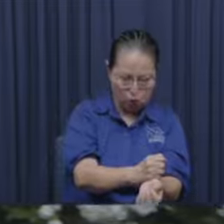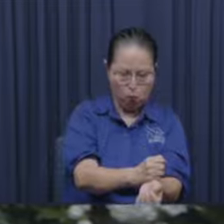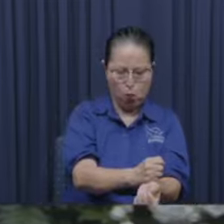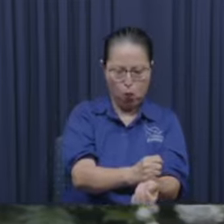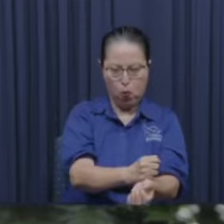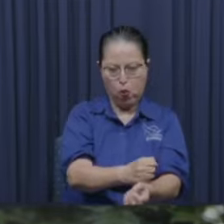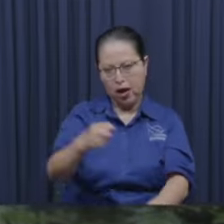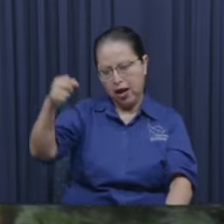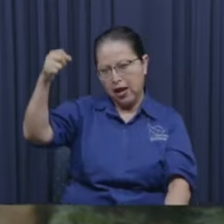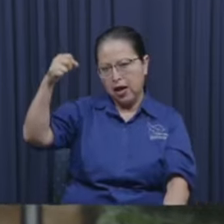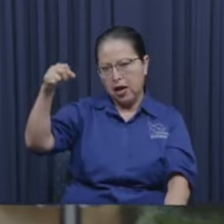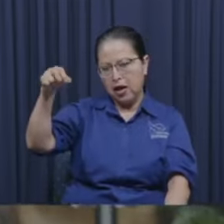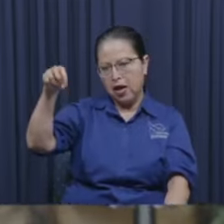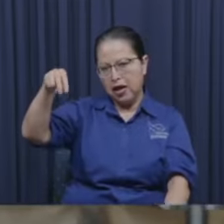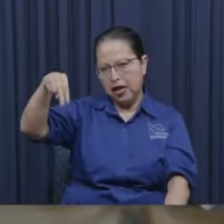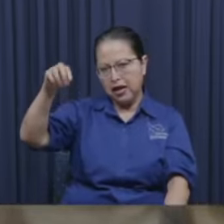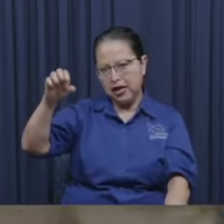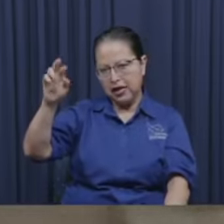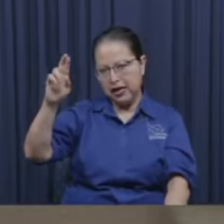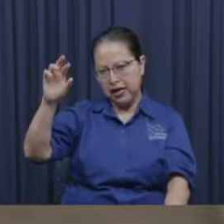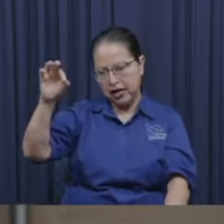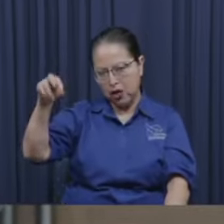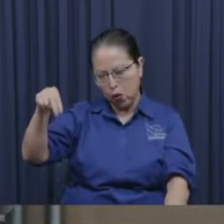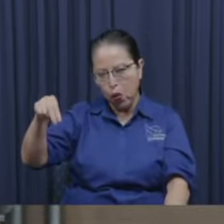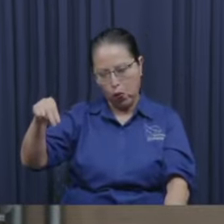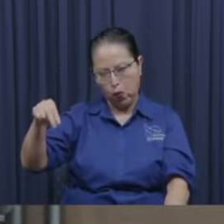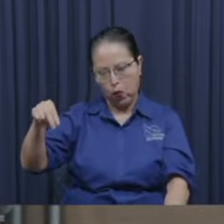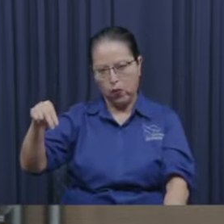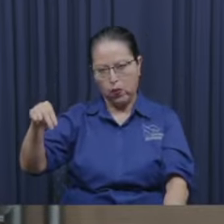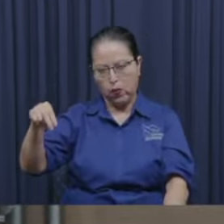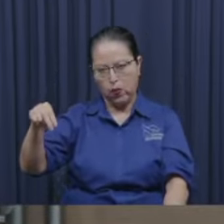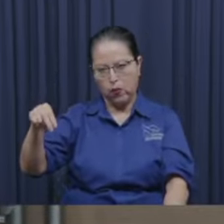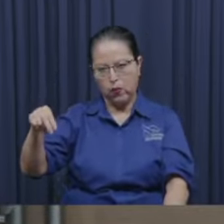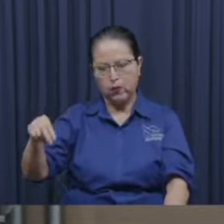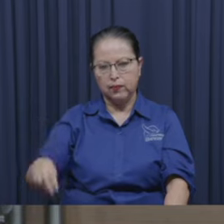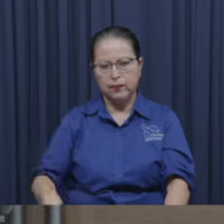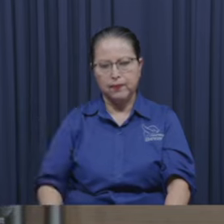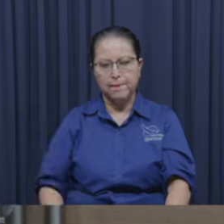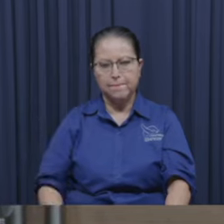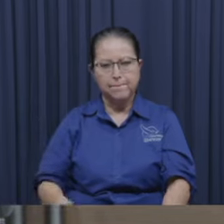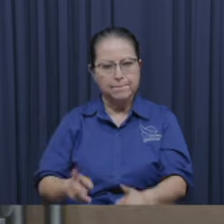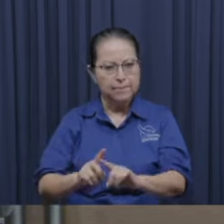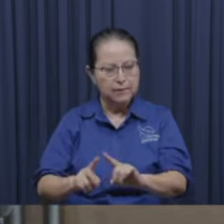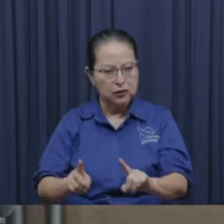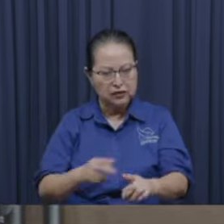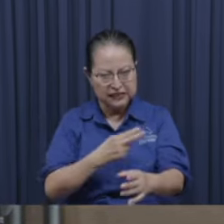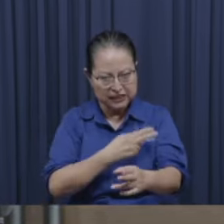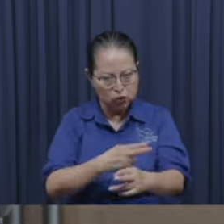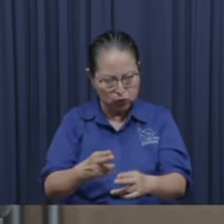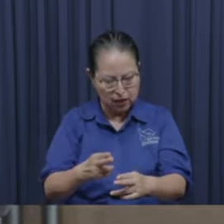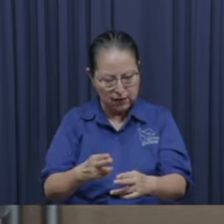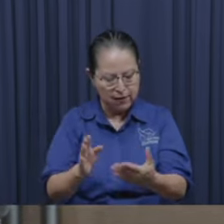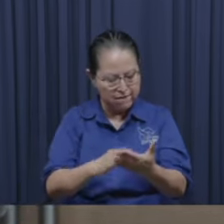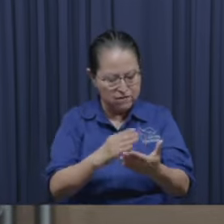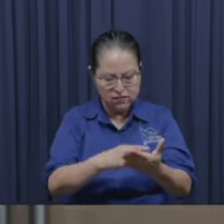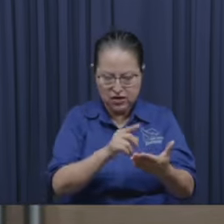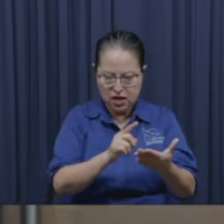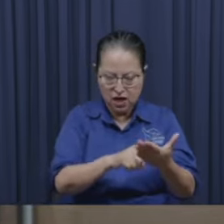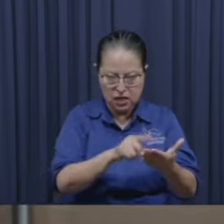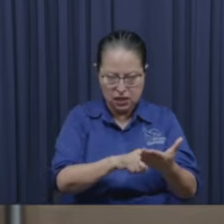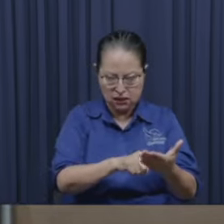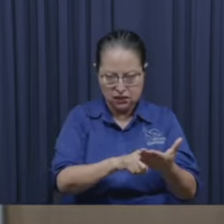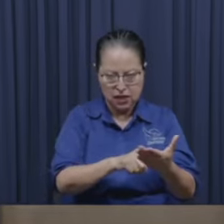a porque se basan en la historia más que en la Biblia y qué hermano Qué es más